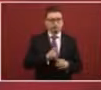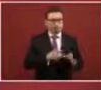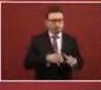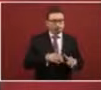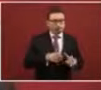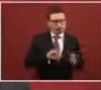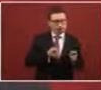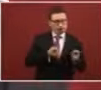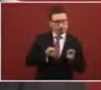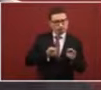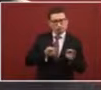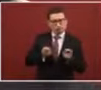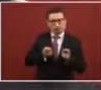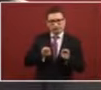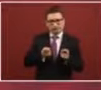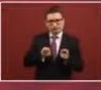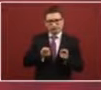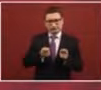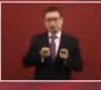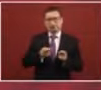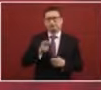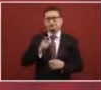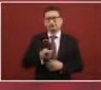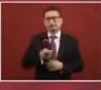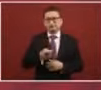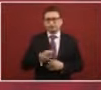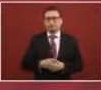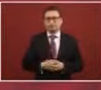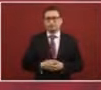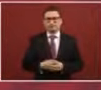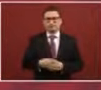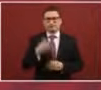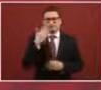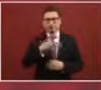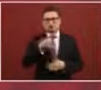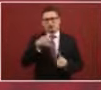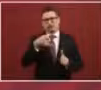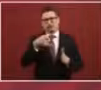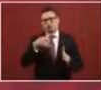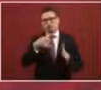de régimen significa, pues, ir al fondo,